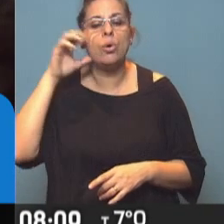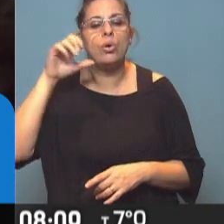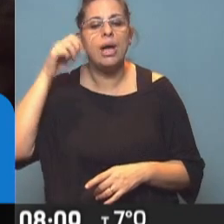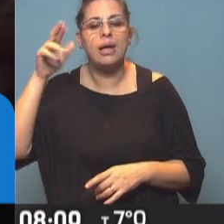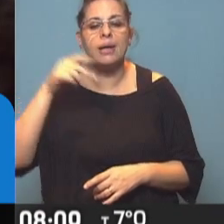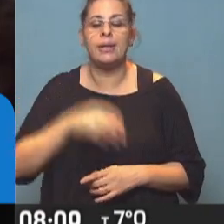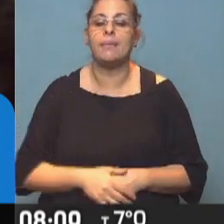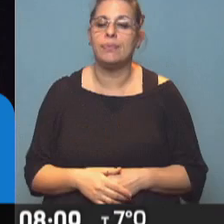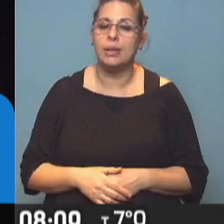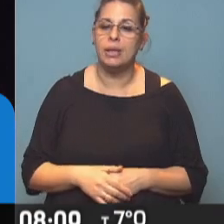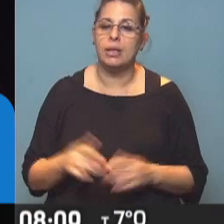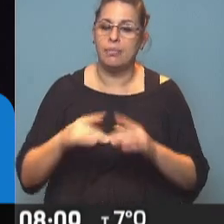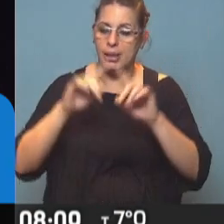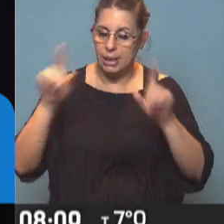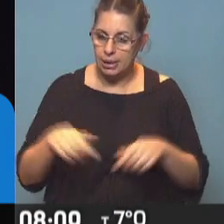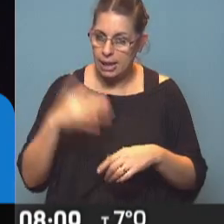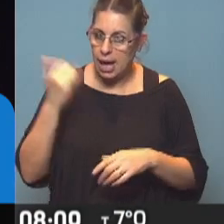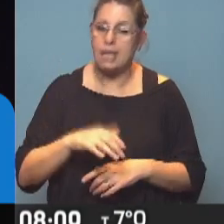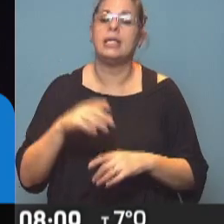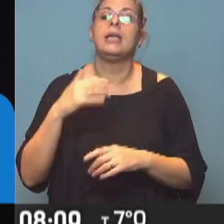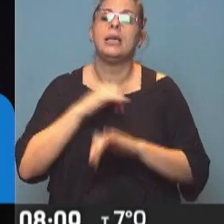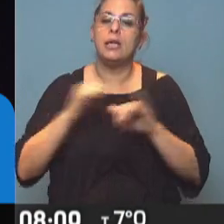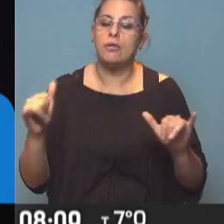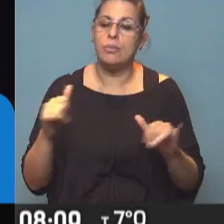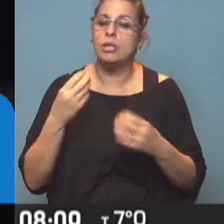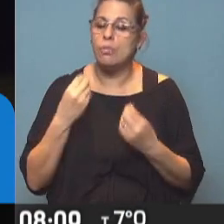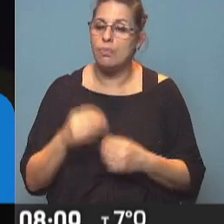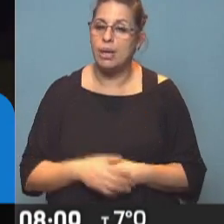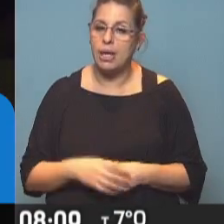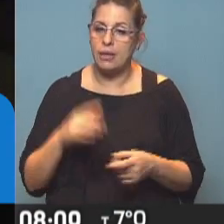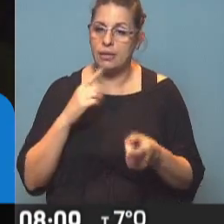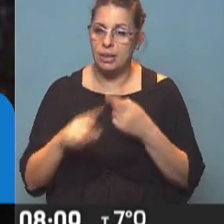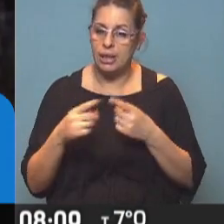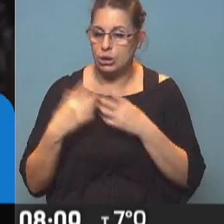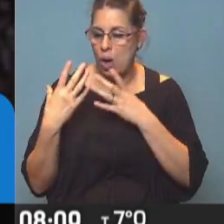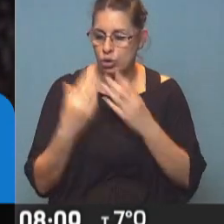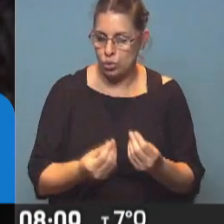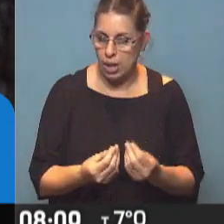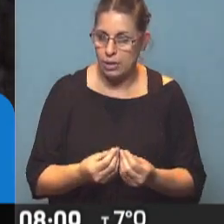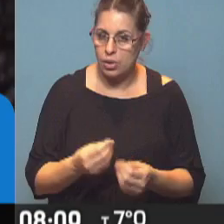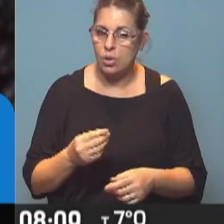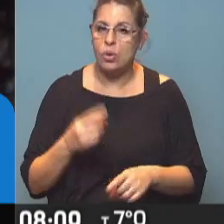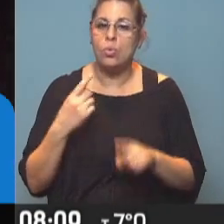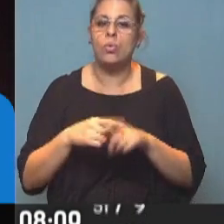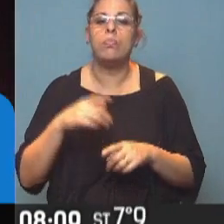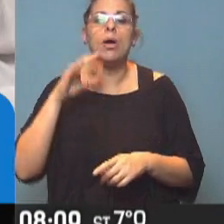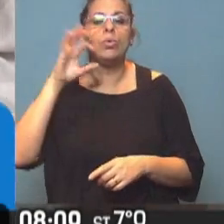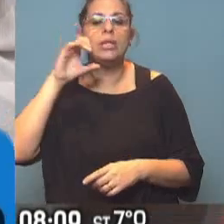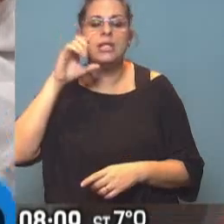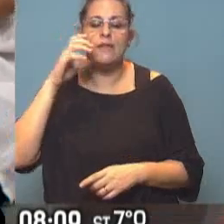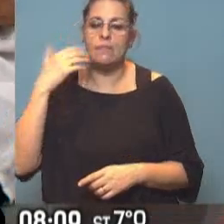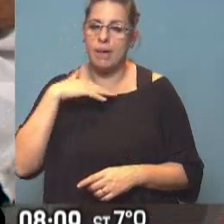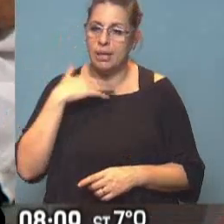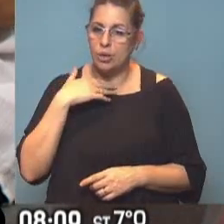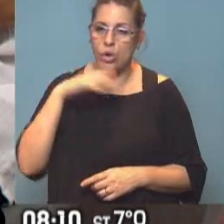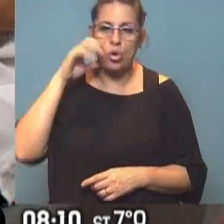www.unicef.org.ar. Ese es el sitio en donde hay información para canalizar directamente la ayuda a través de la UNICEF de México. Roberto